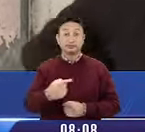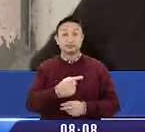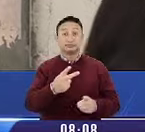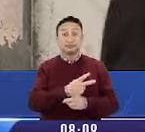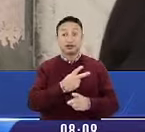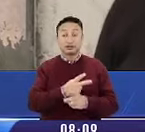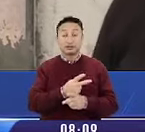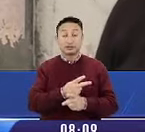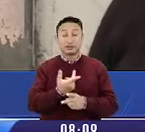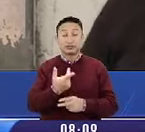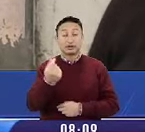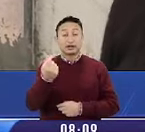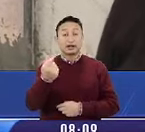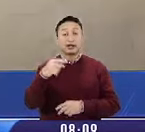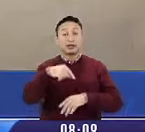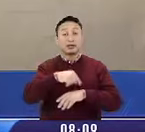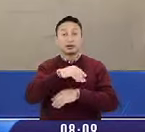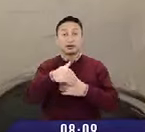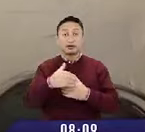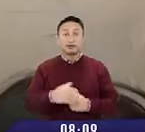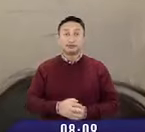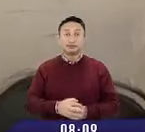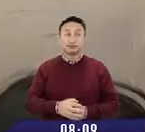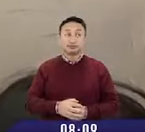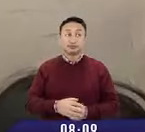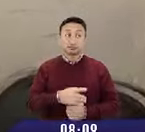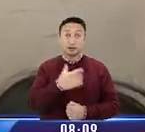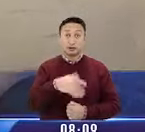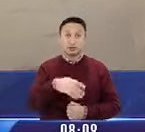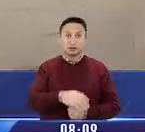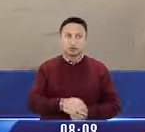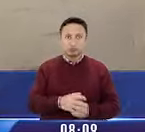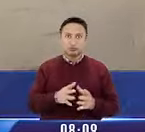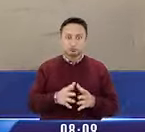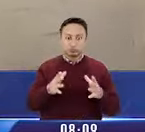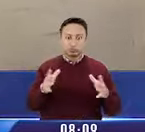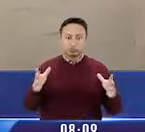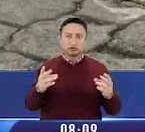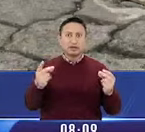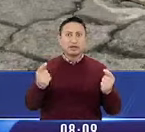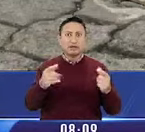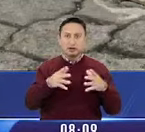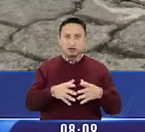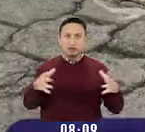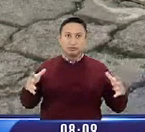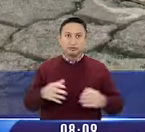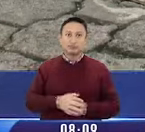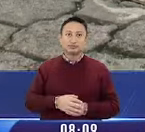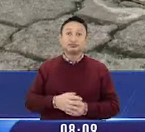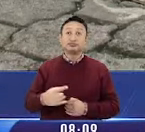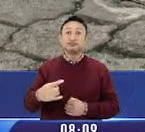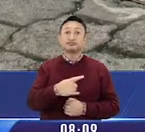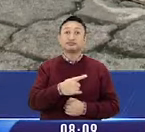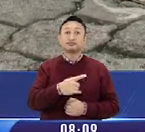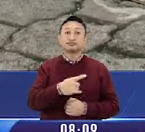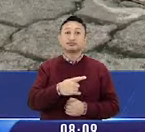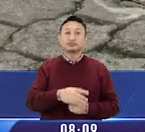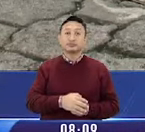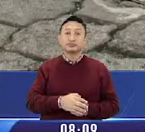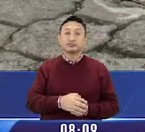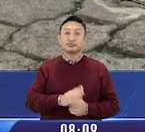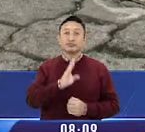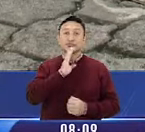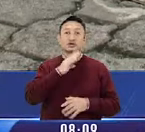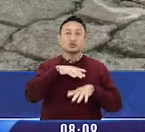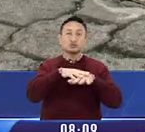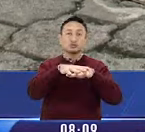gastarse más recursos, más tiempo y todo. Sí, pero está fuerte, eso ha crecido bastante en poquito tiempo. Se trata de una alcantarilla que al parecer